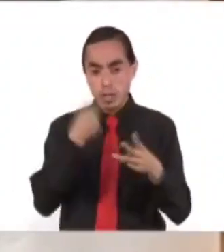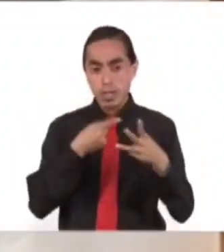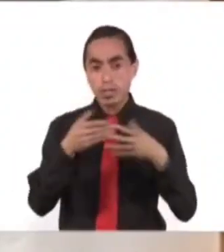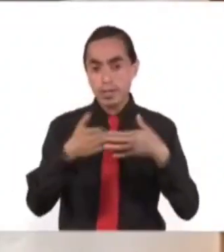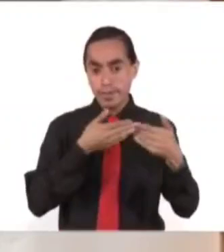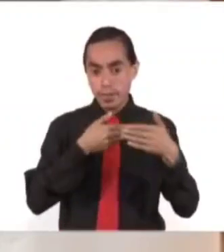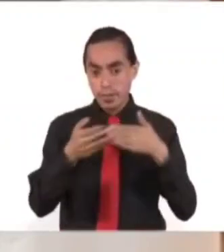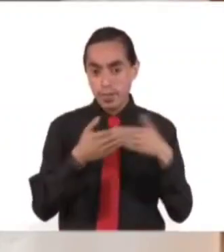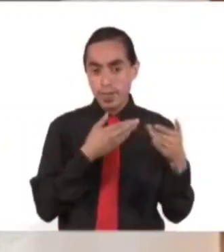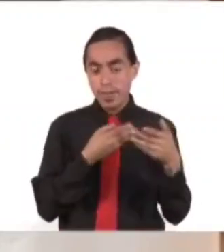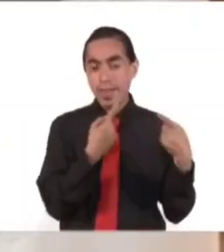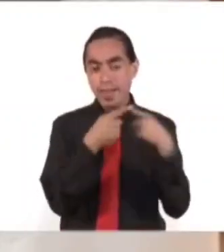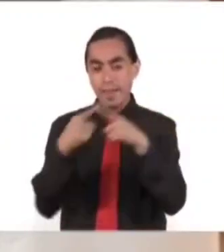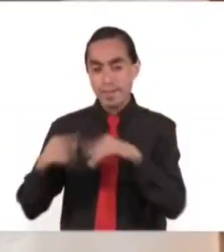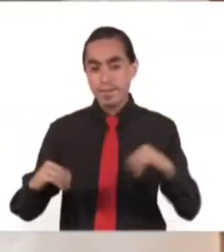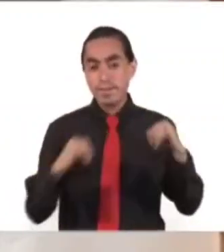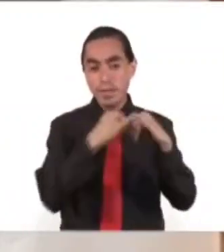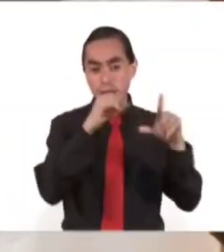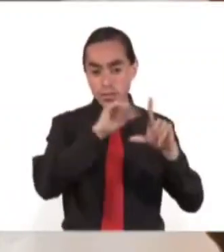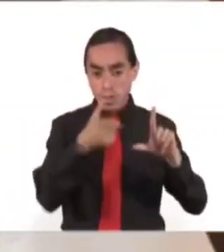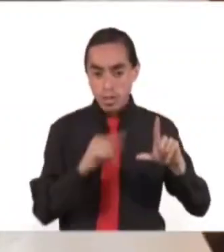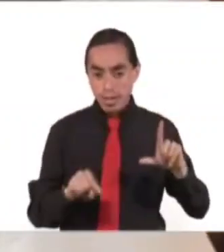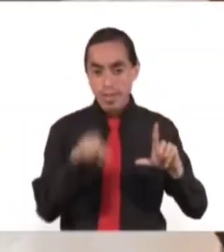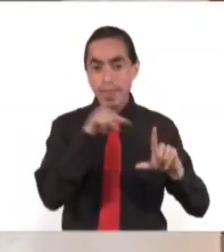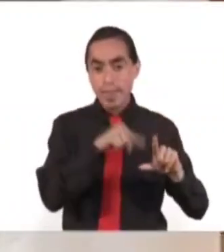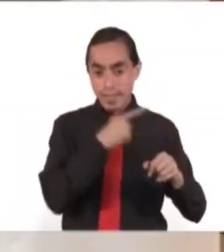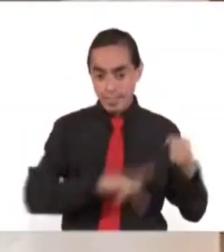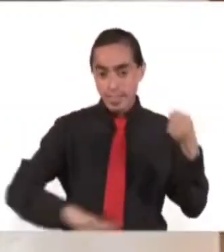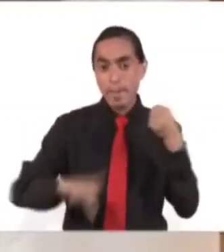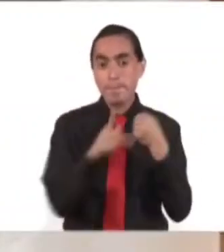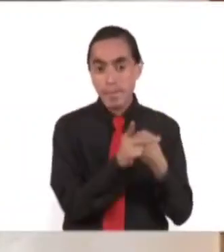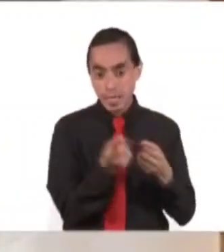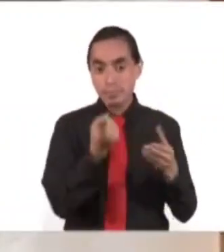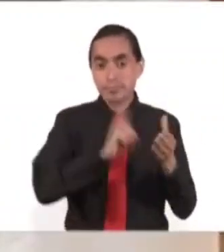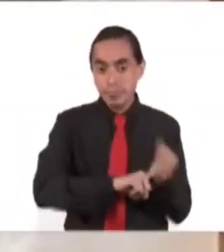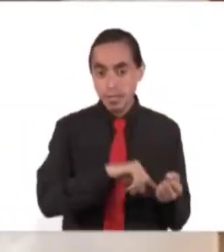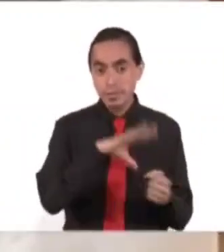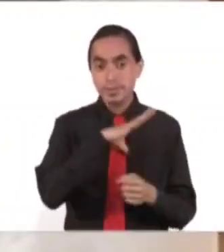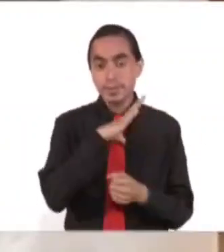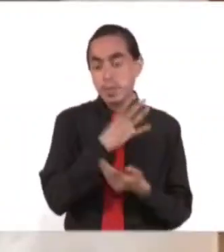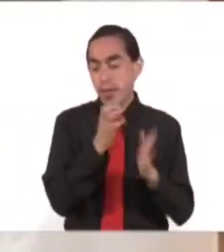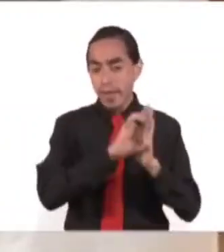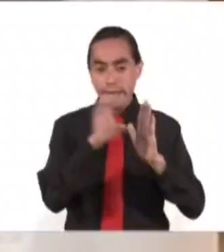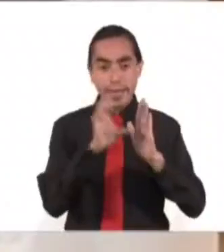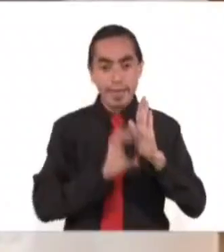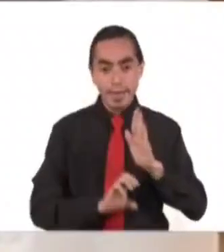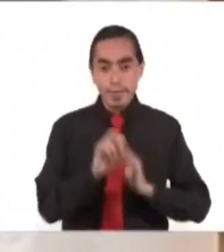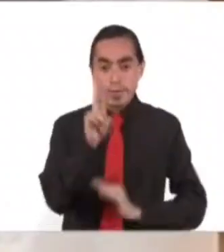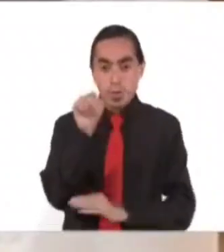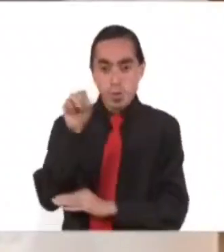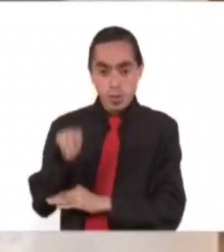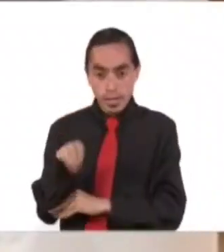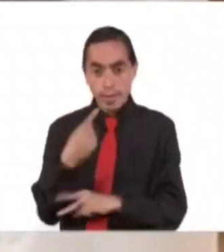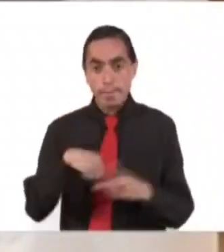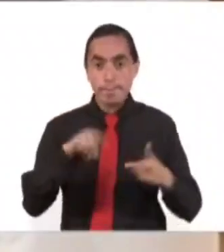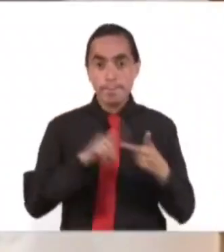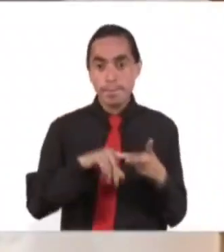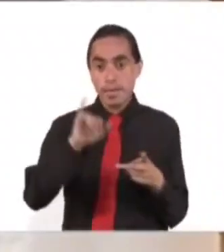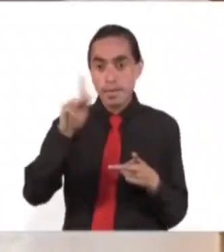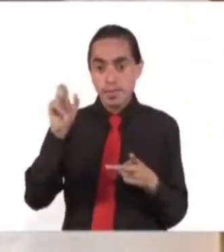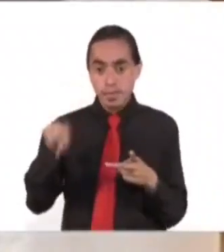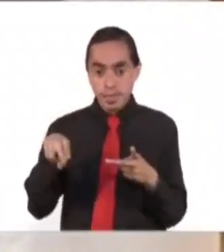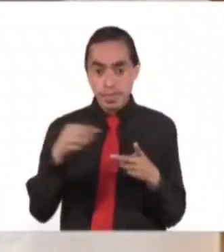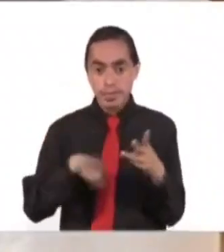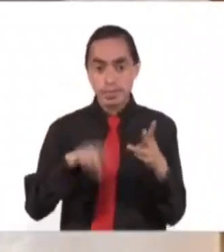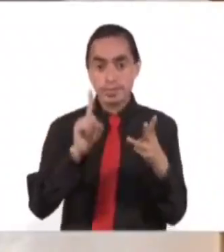las instituciones nacionales que este país ha construido, como son, por ejemplo, la UNAM, el Instituto